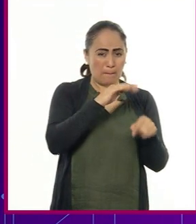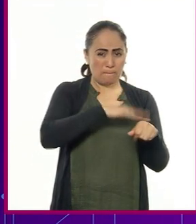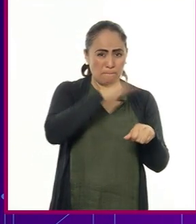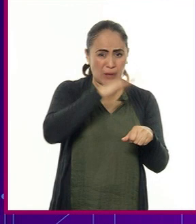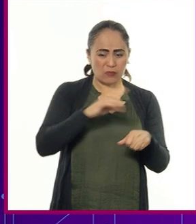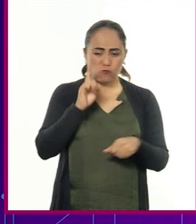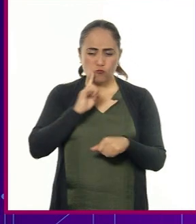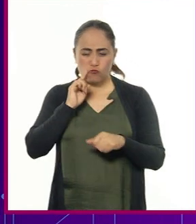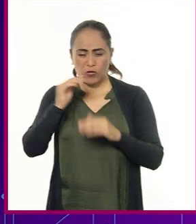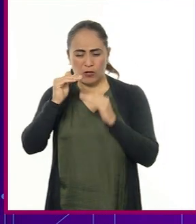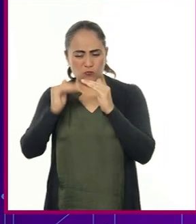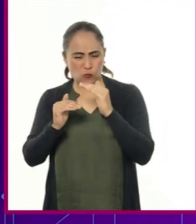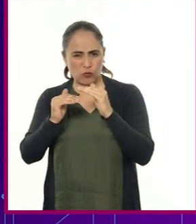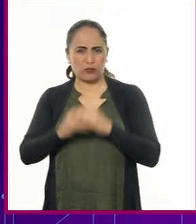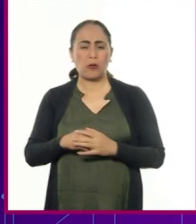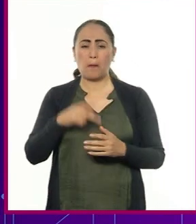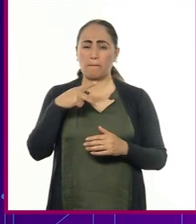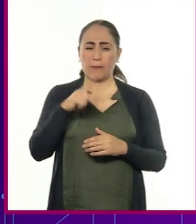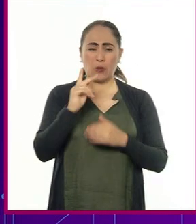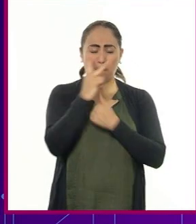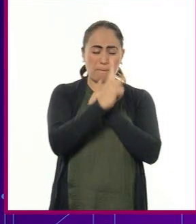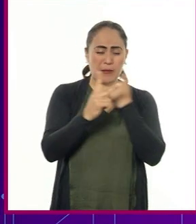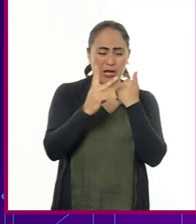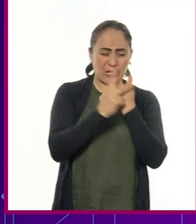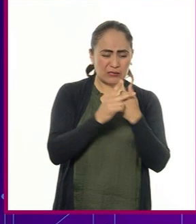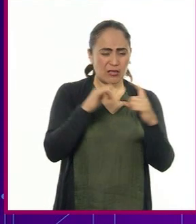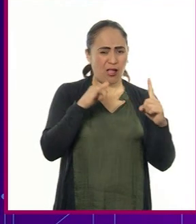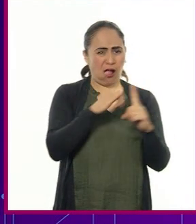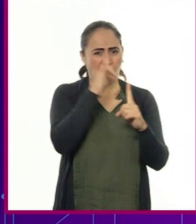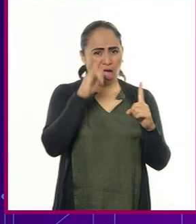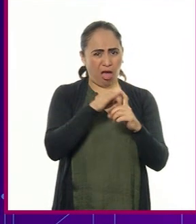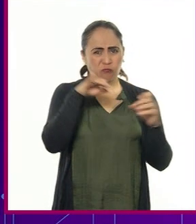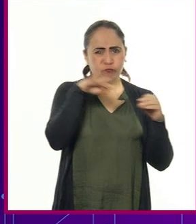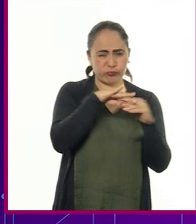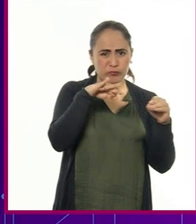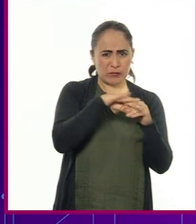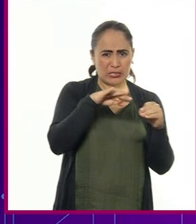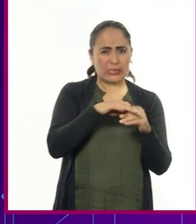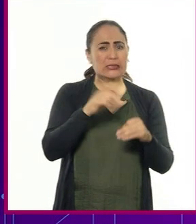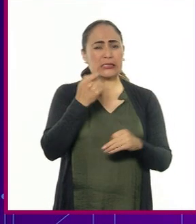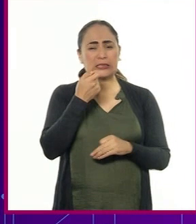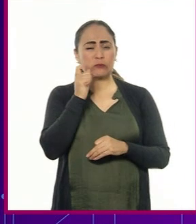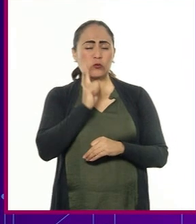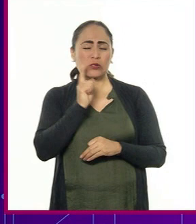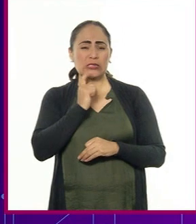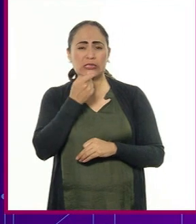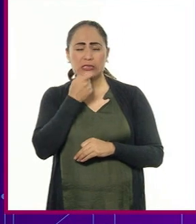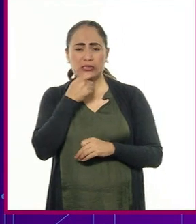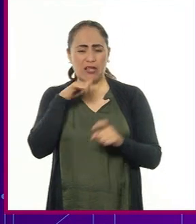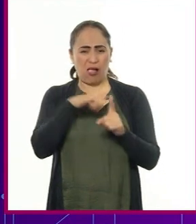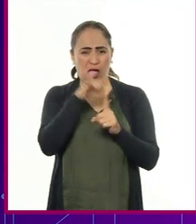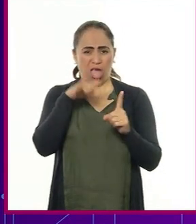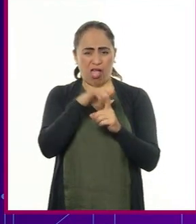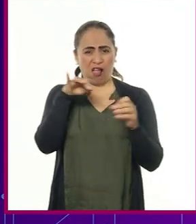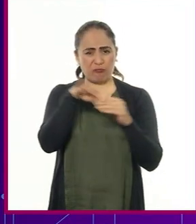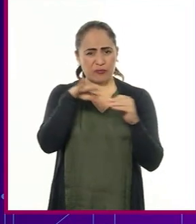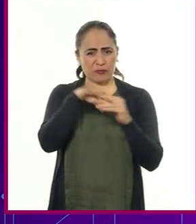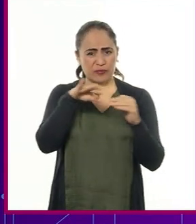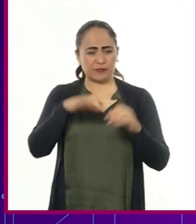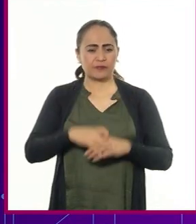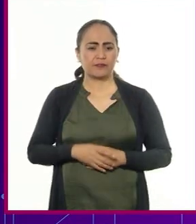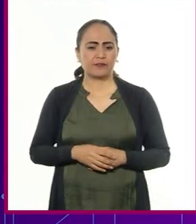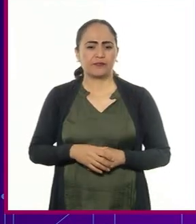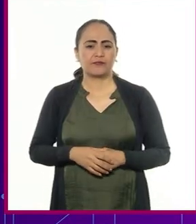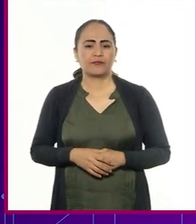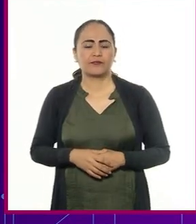los países donde el acoso es más frecuente, las niñas son más vulnerables. La condición